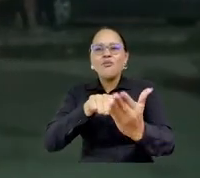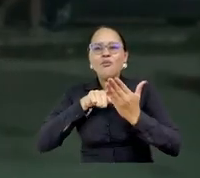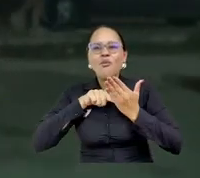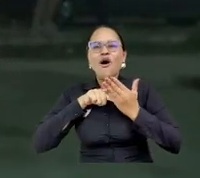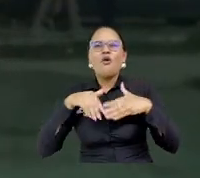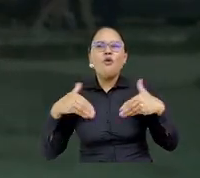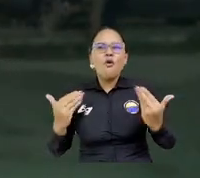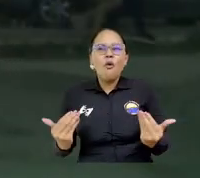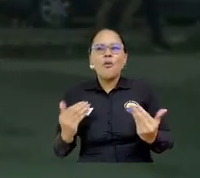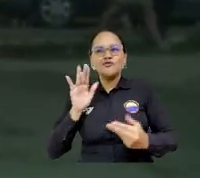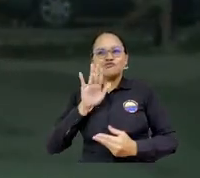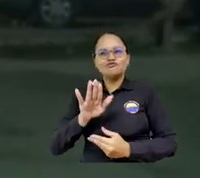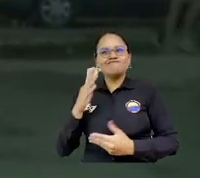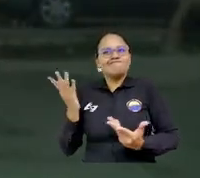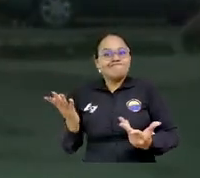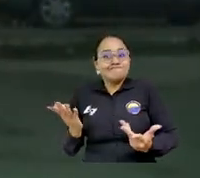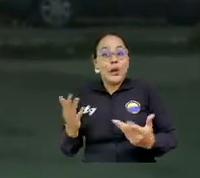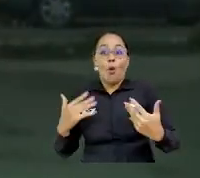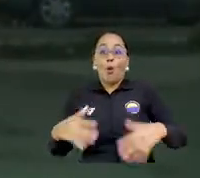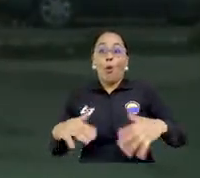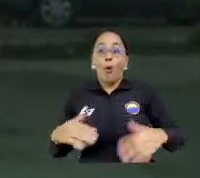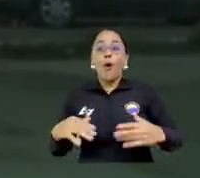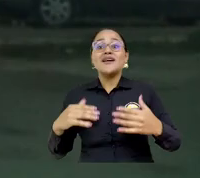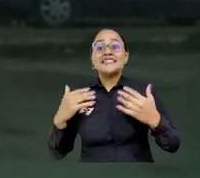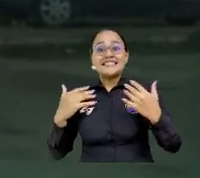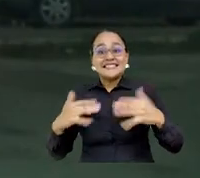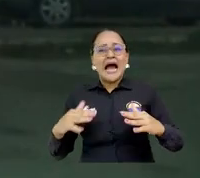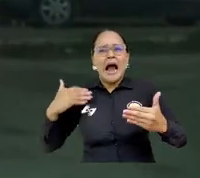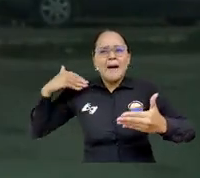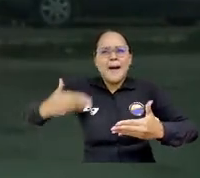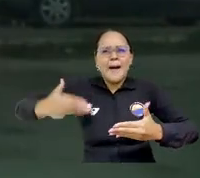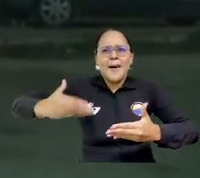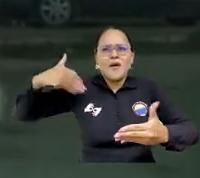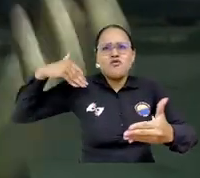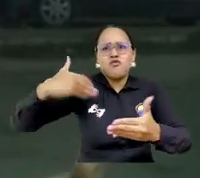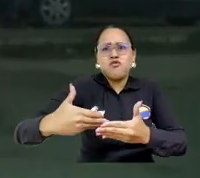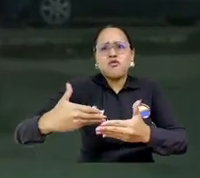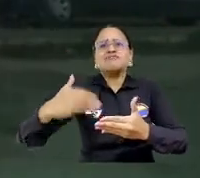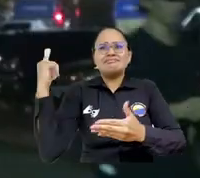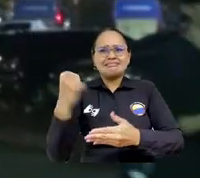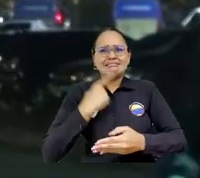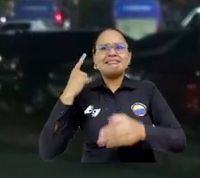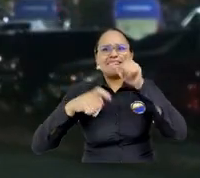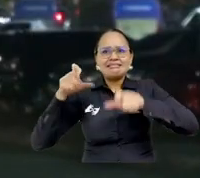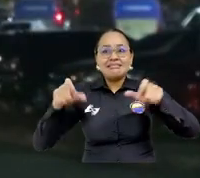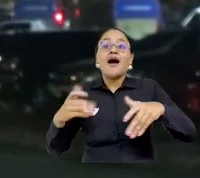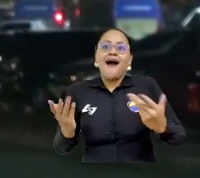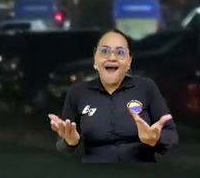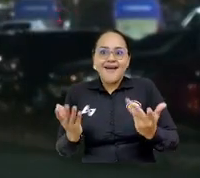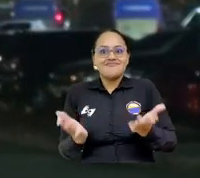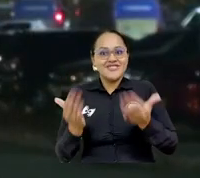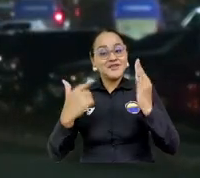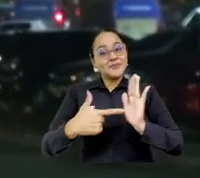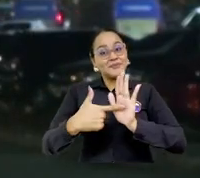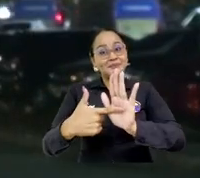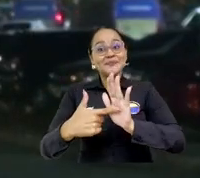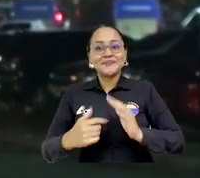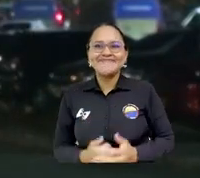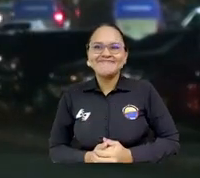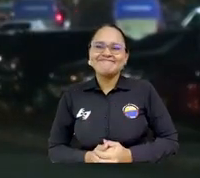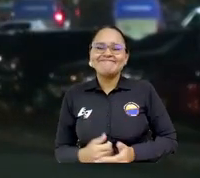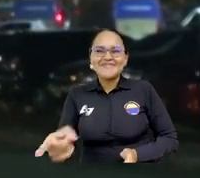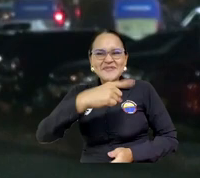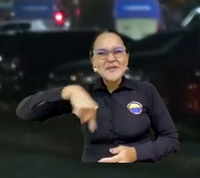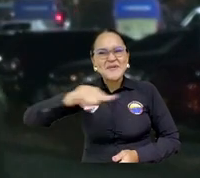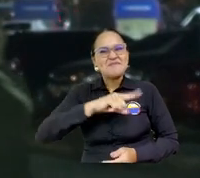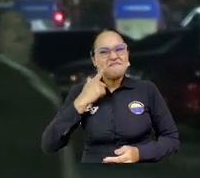una visión totalmente al último tiempo que está viviendo la humanidad. Muy agradable el hecho de que la universidad